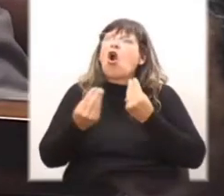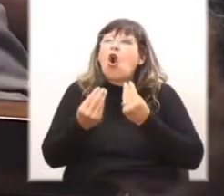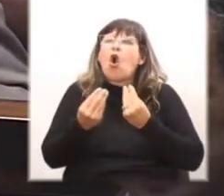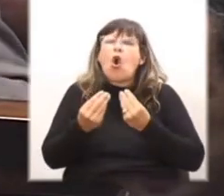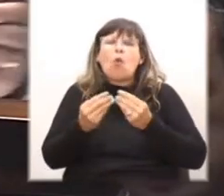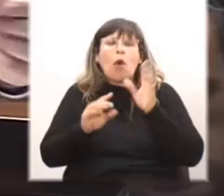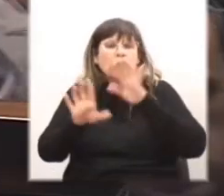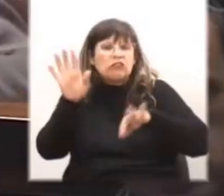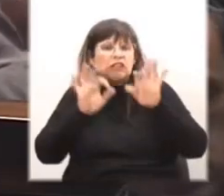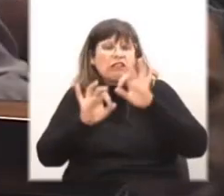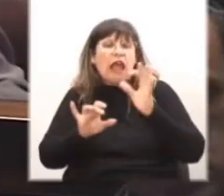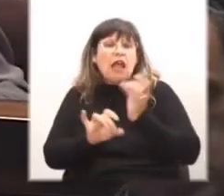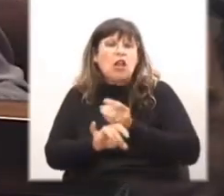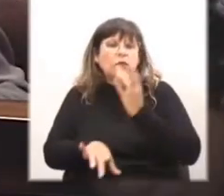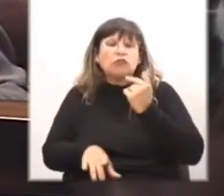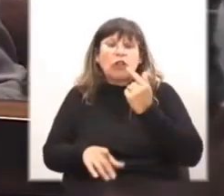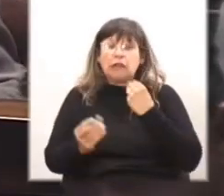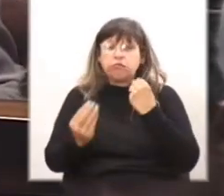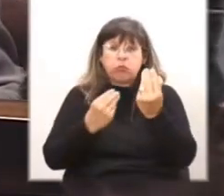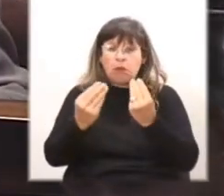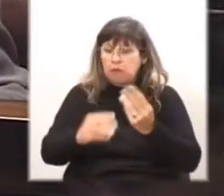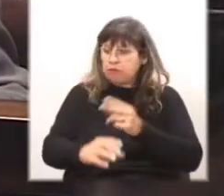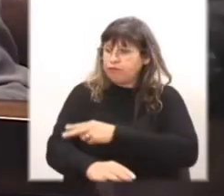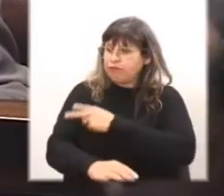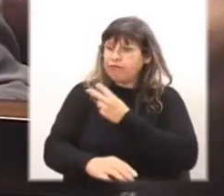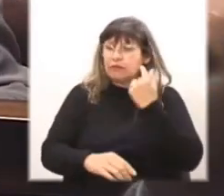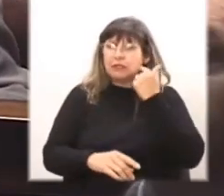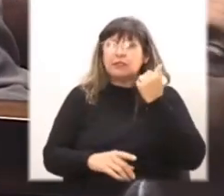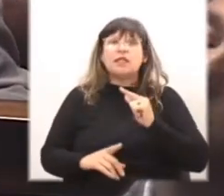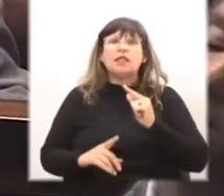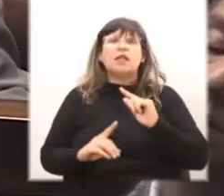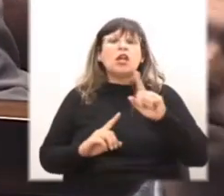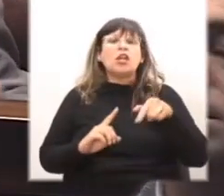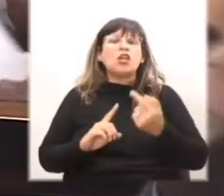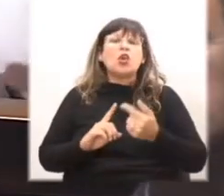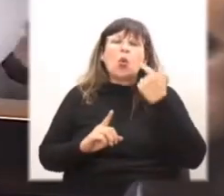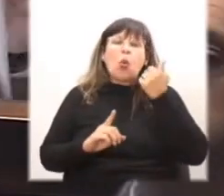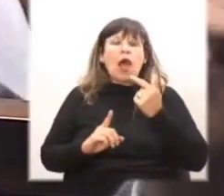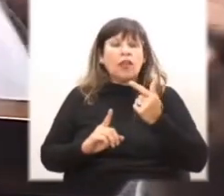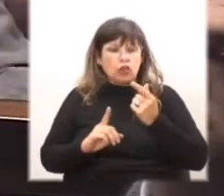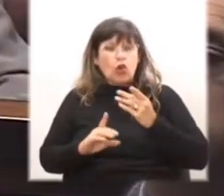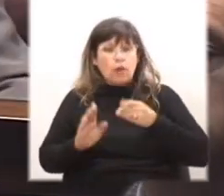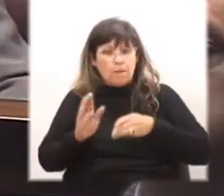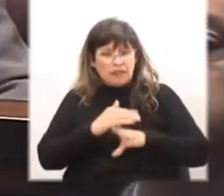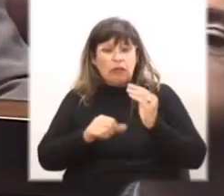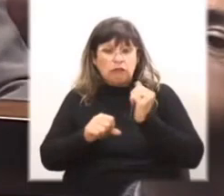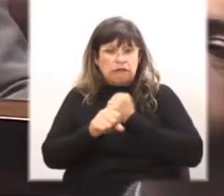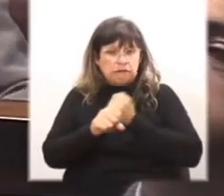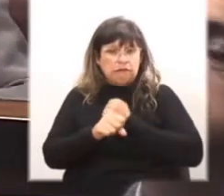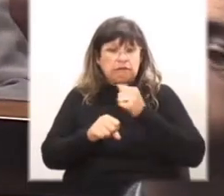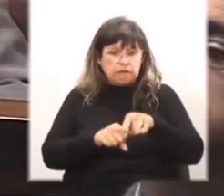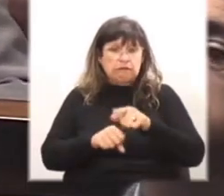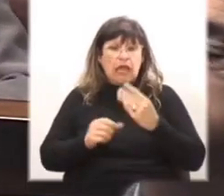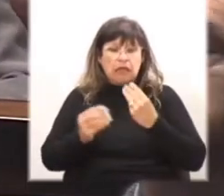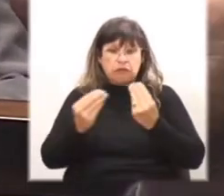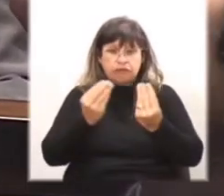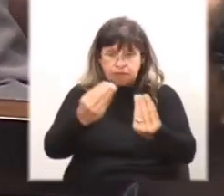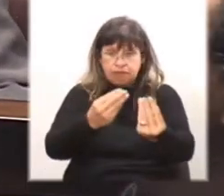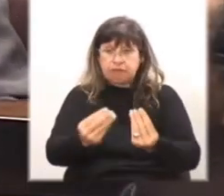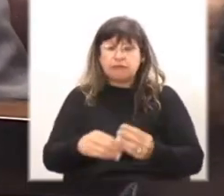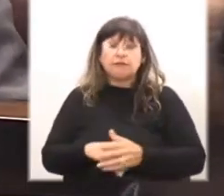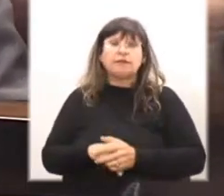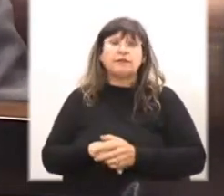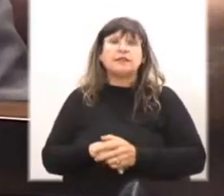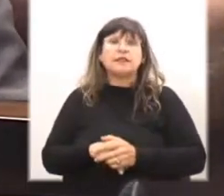los profesionales designados y cuándo se cubrieron dichos puestos vacantes.